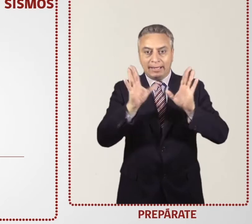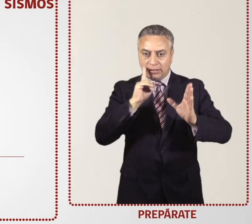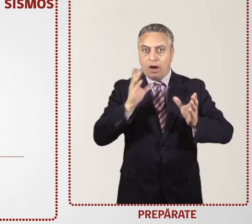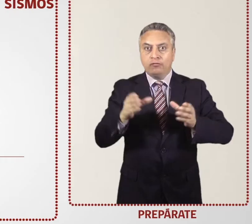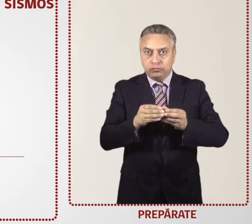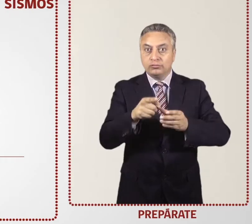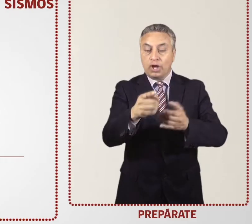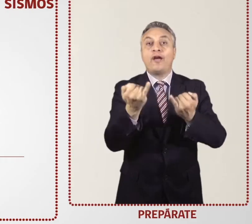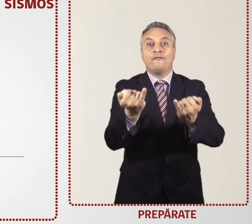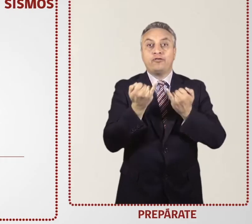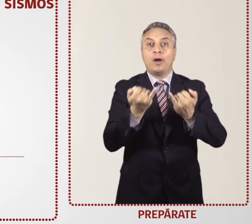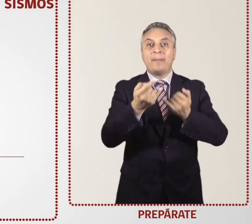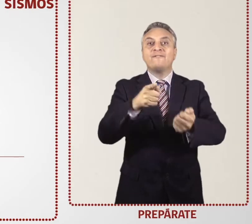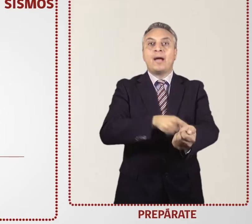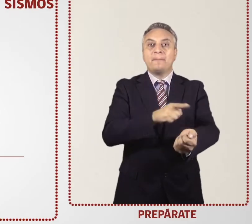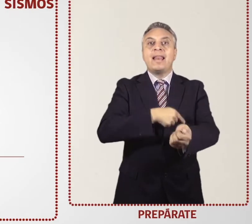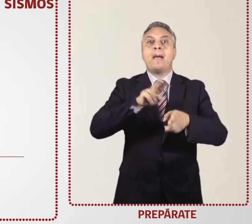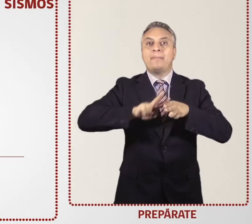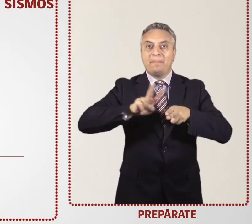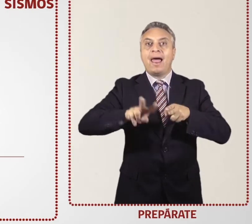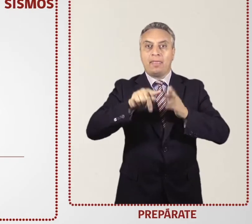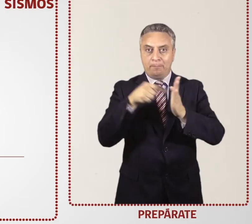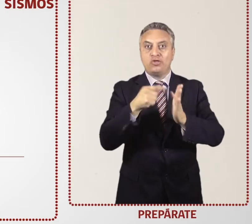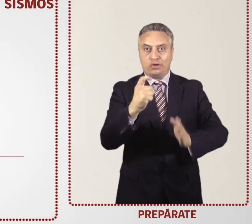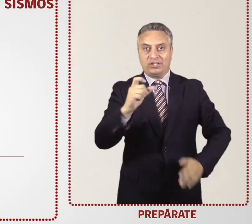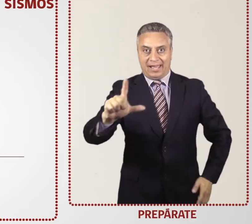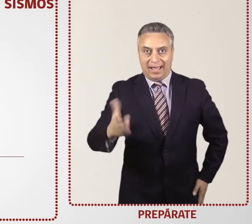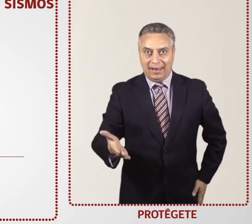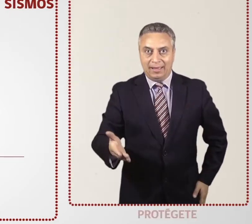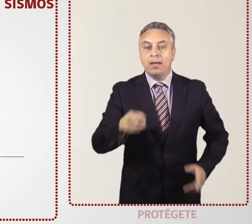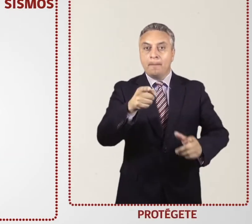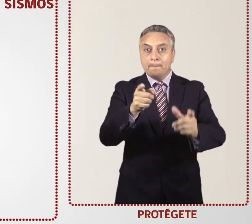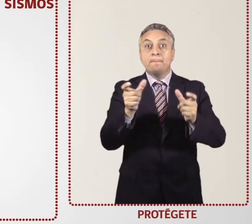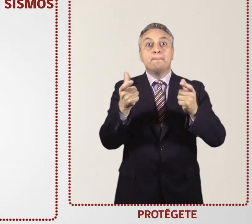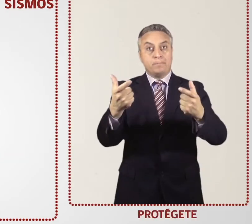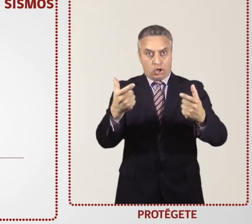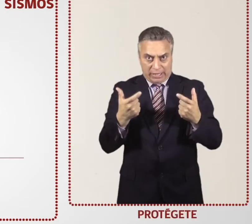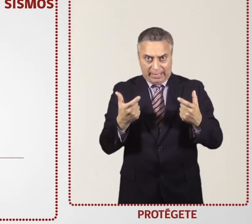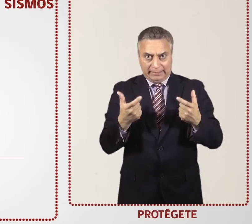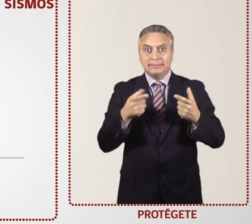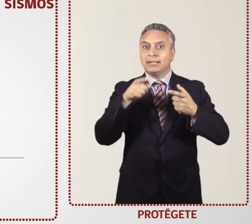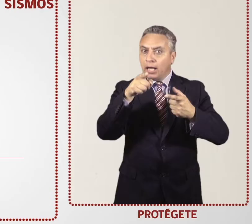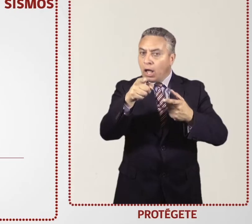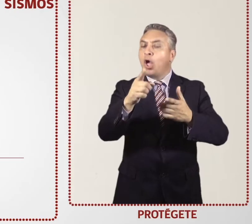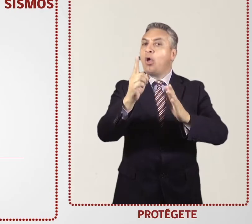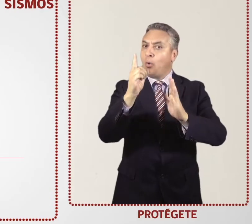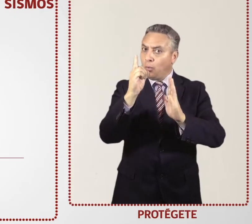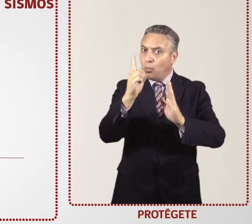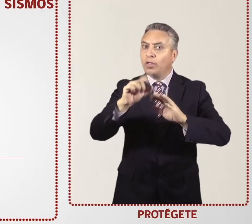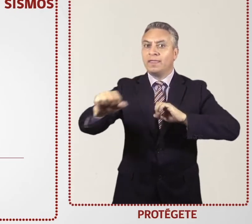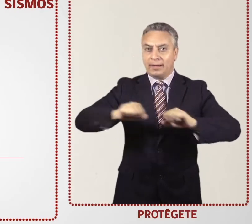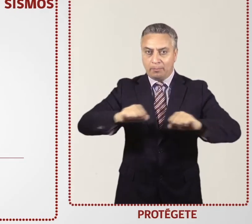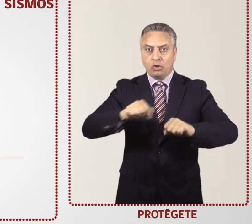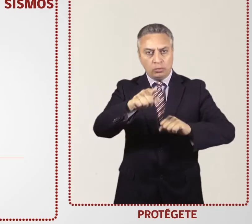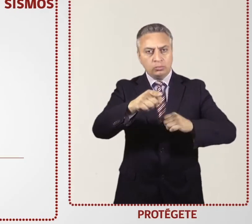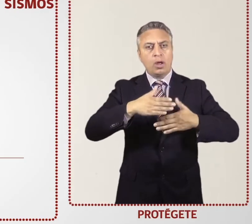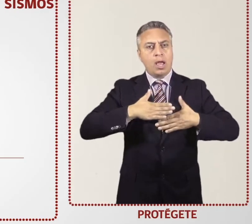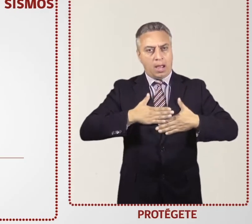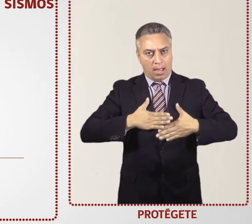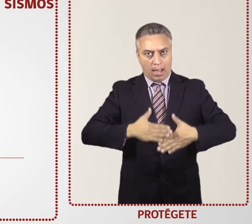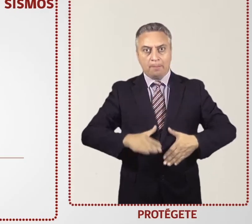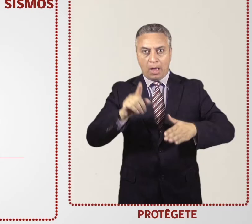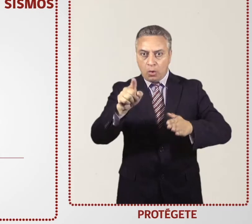e infórmate en familiapreparada.cl. Protégete durante un terremoto. Mantén la calma